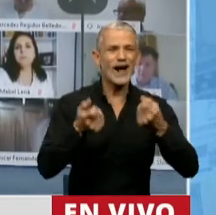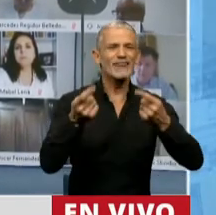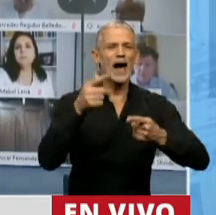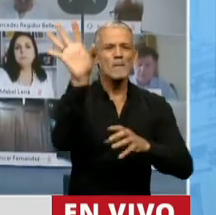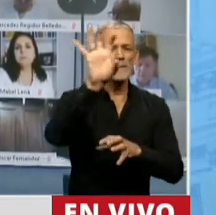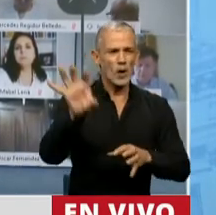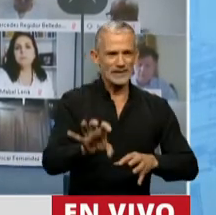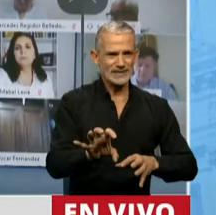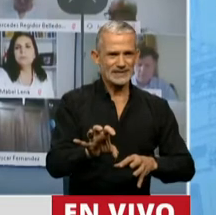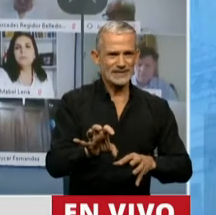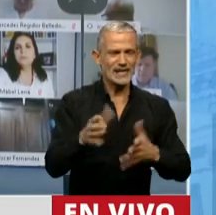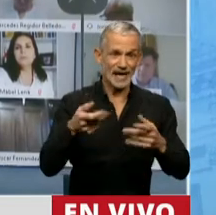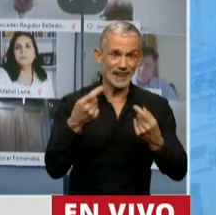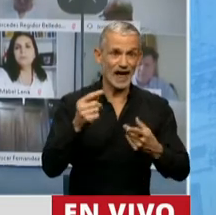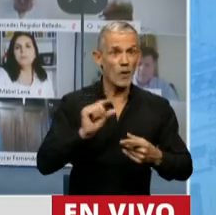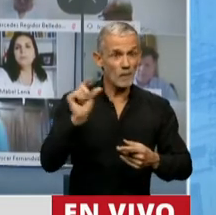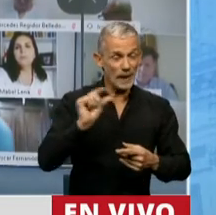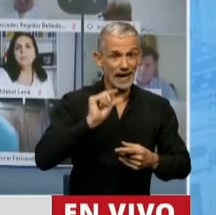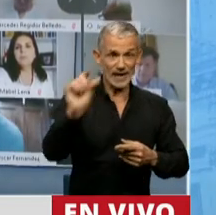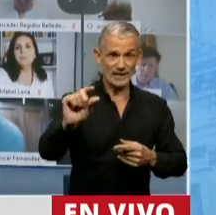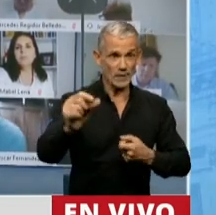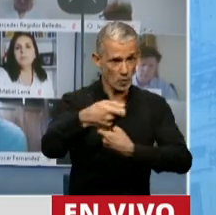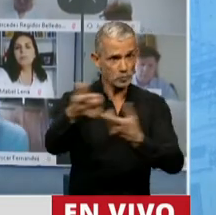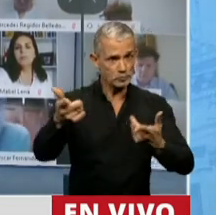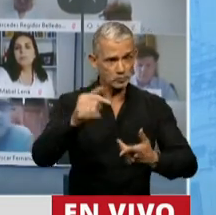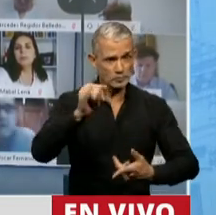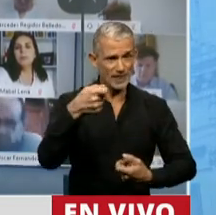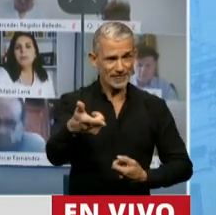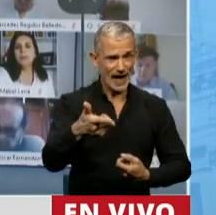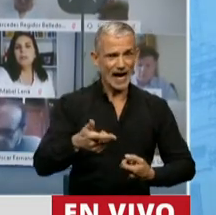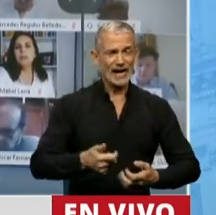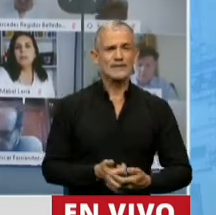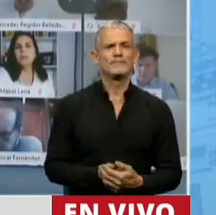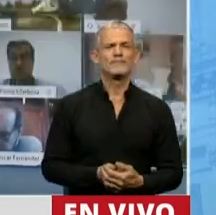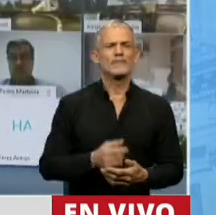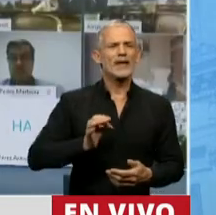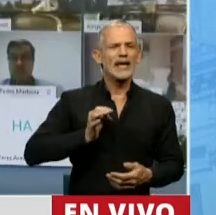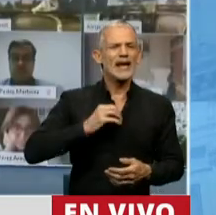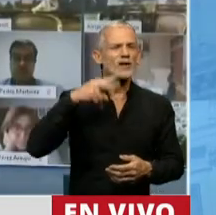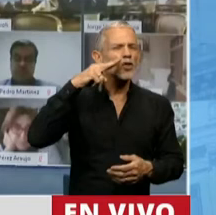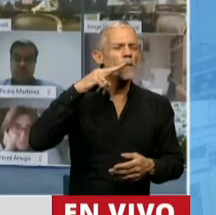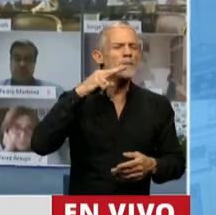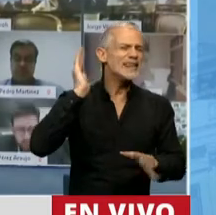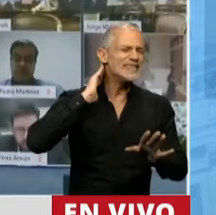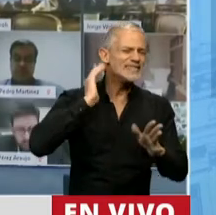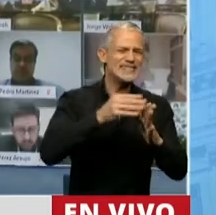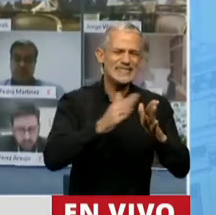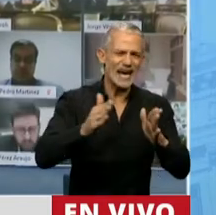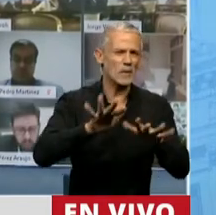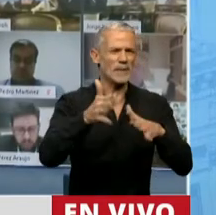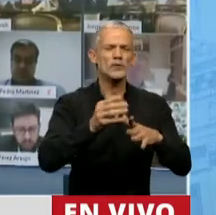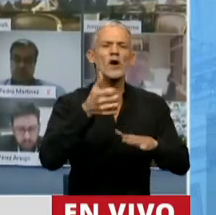las provincias un crédito, un préstamo, el año 2016 equivalente